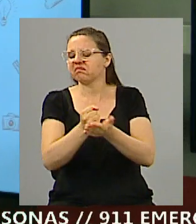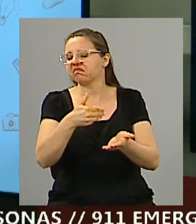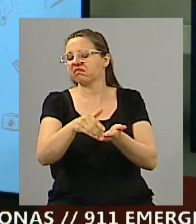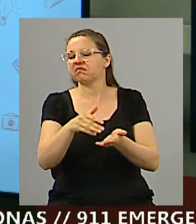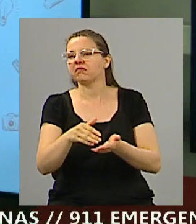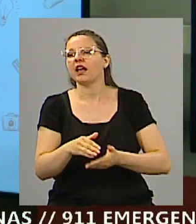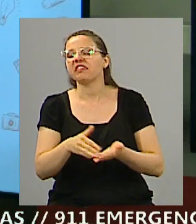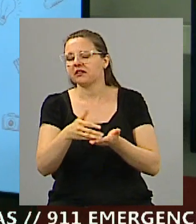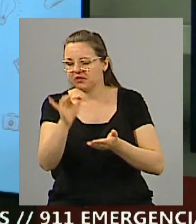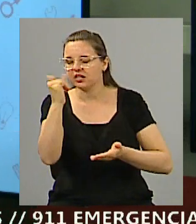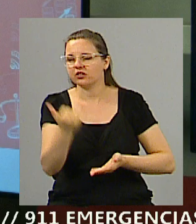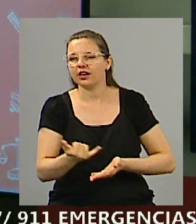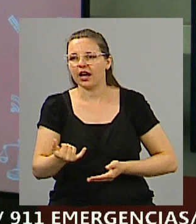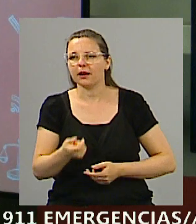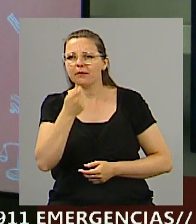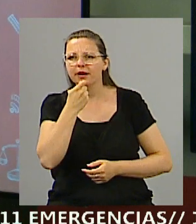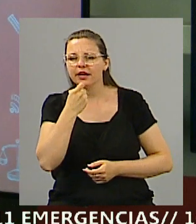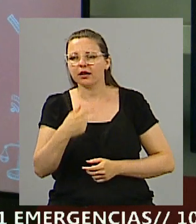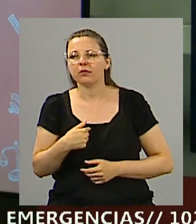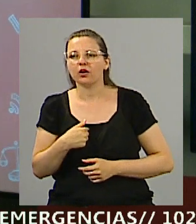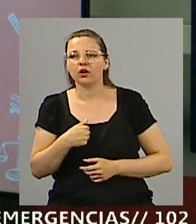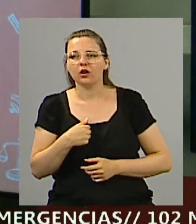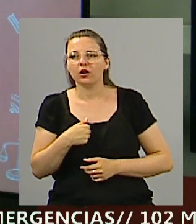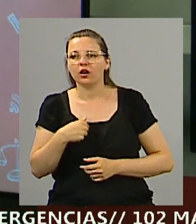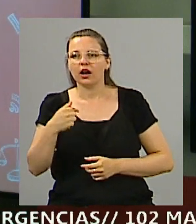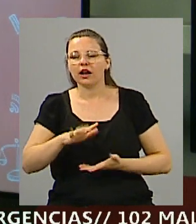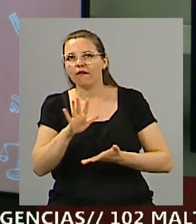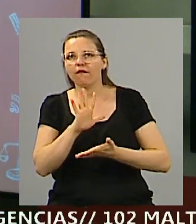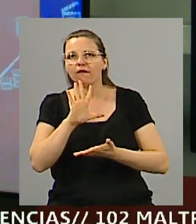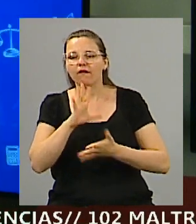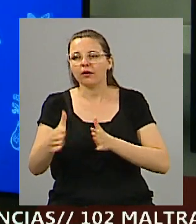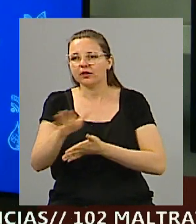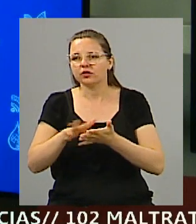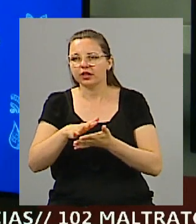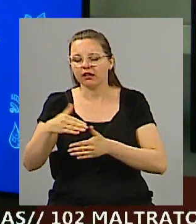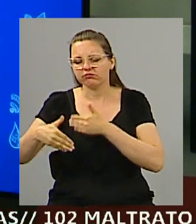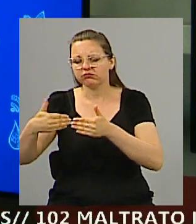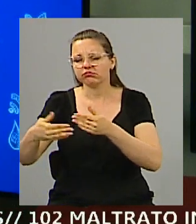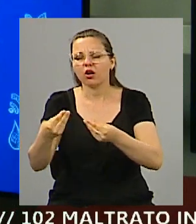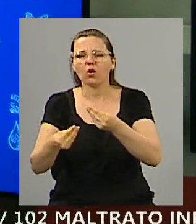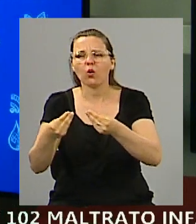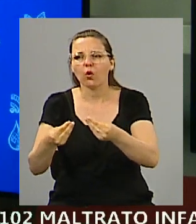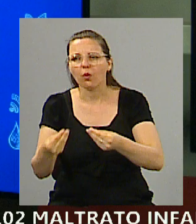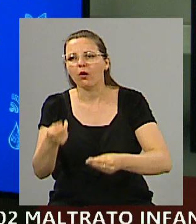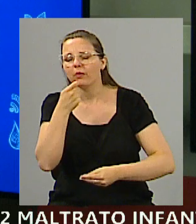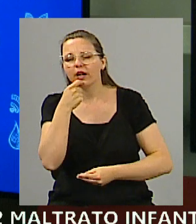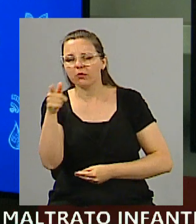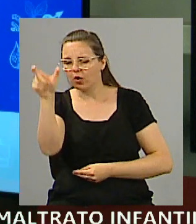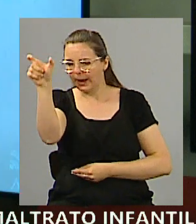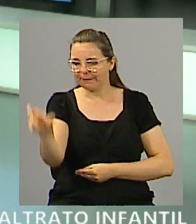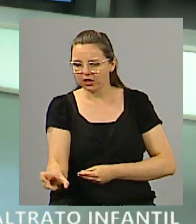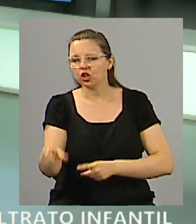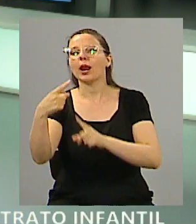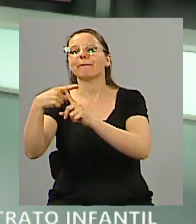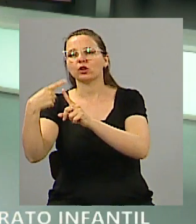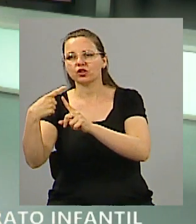hablábamos de ¿qué tanto hemos avanzado cuando tenés un diagnóstico de HIV y querés empezar a